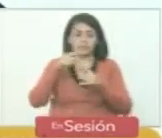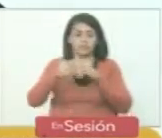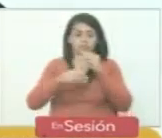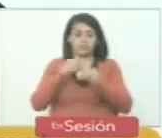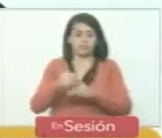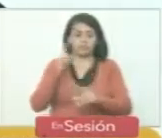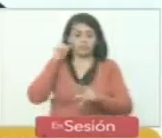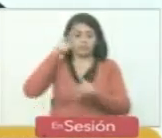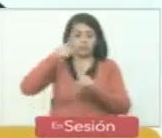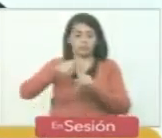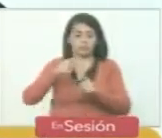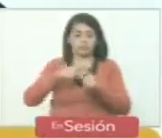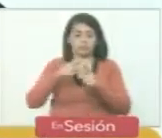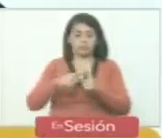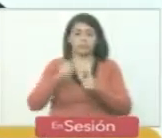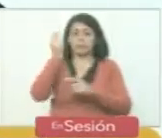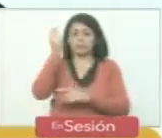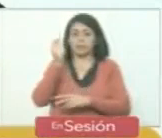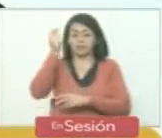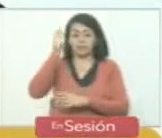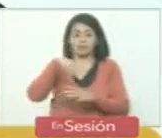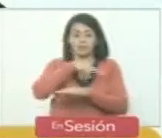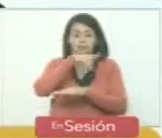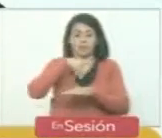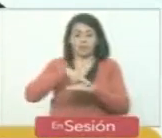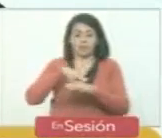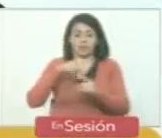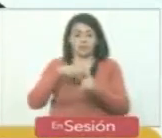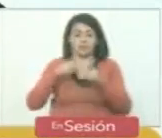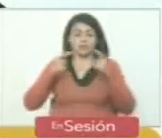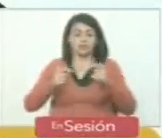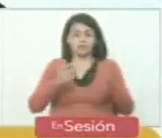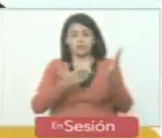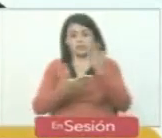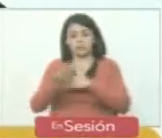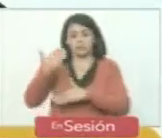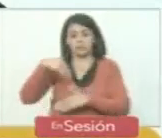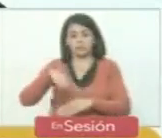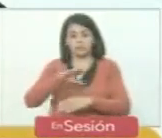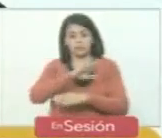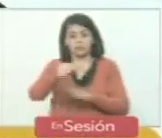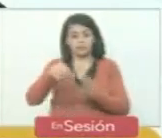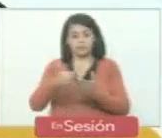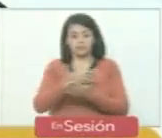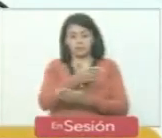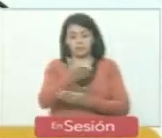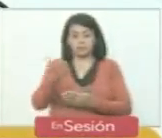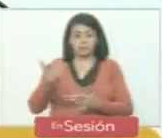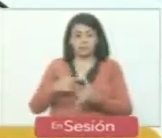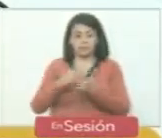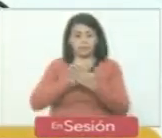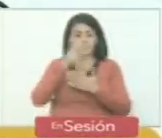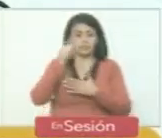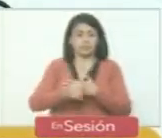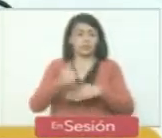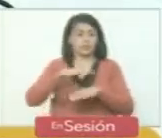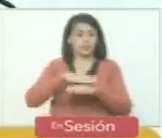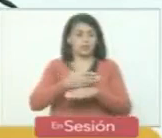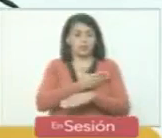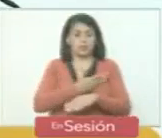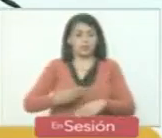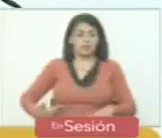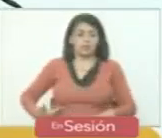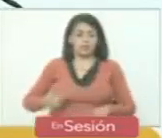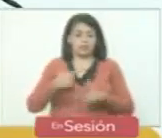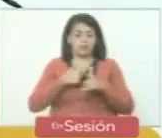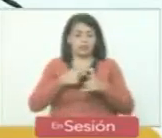ese sentido, el Parlamento Nacional trae a consideración de la plenaria un proyecto, señor presidente,